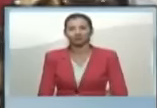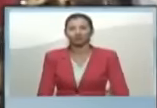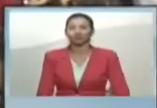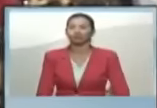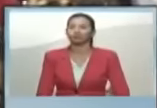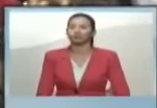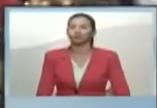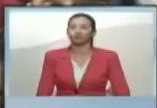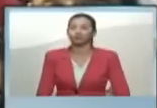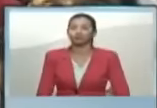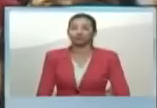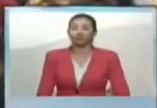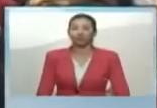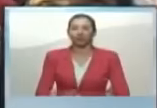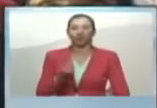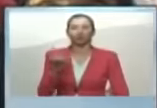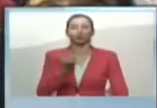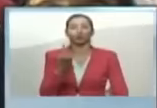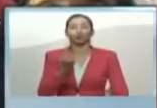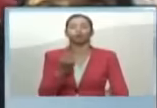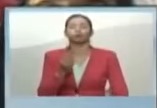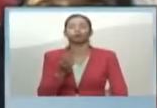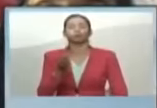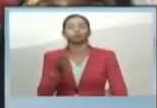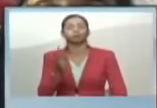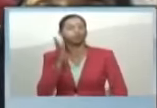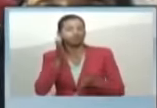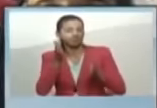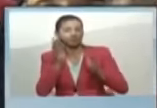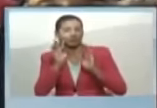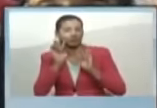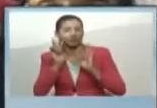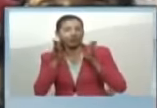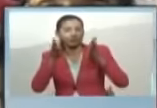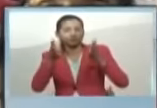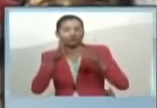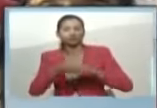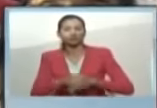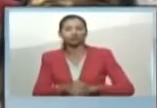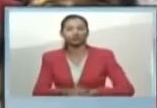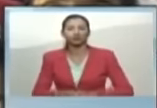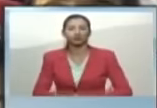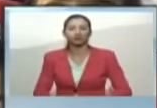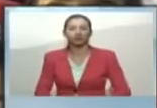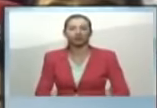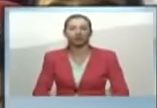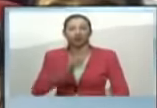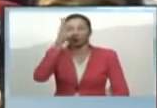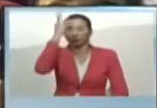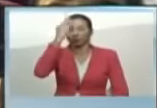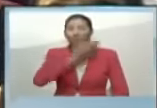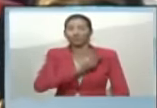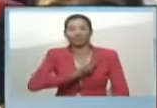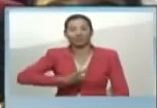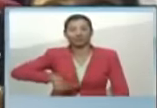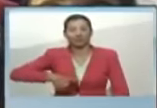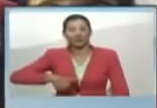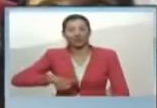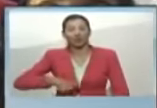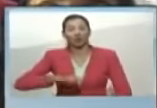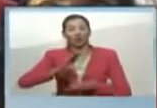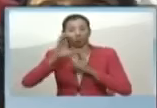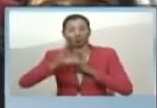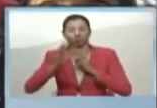Y no solamente desde el ángulo del Consejo Presidencial de